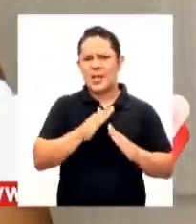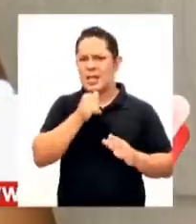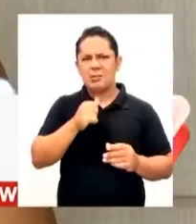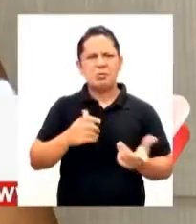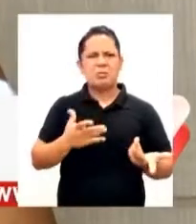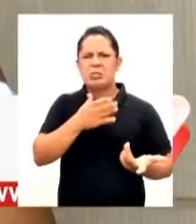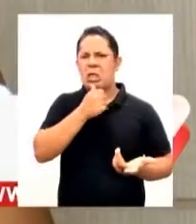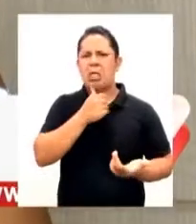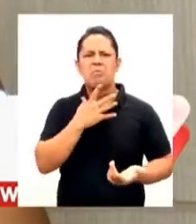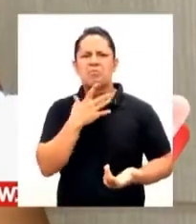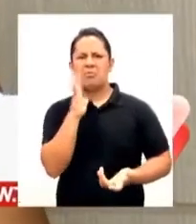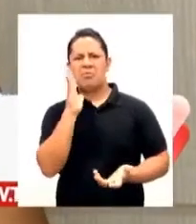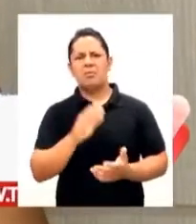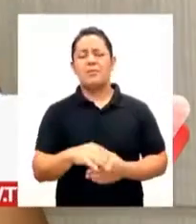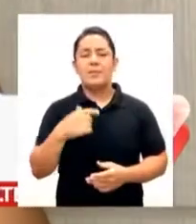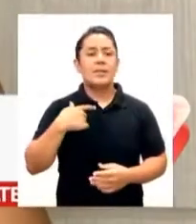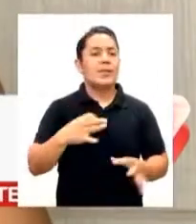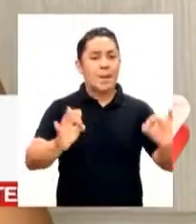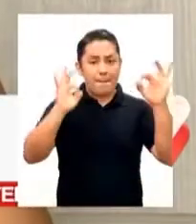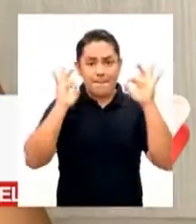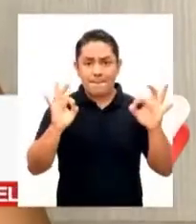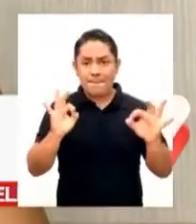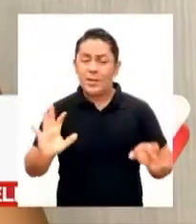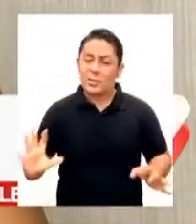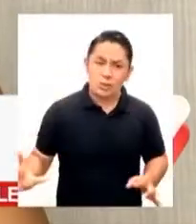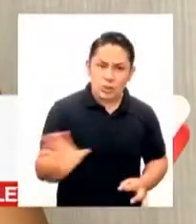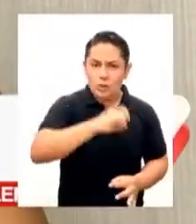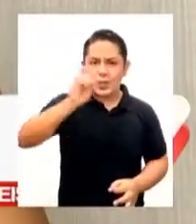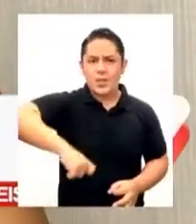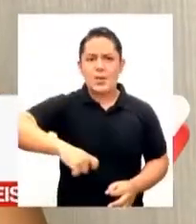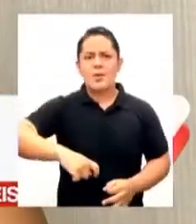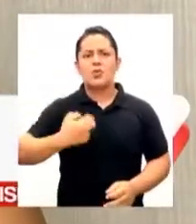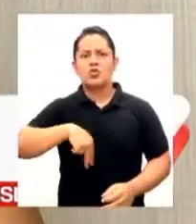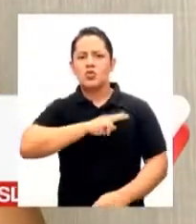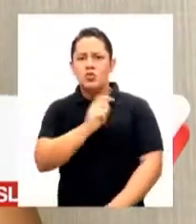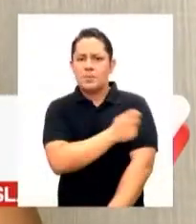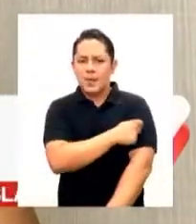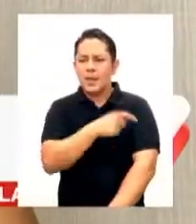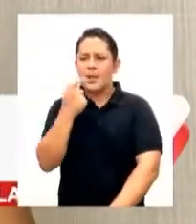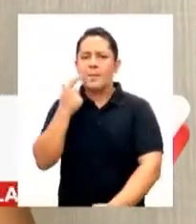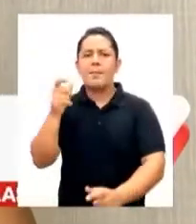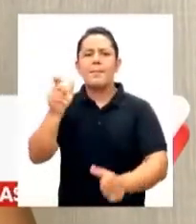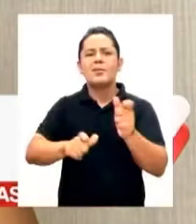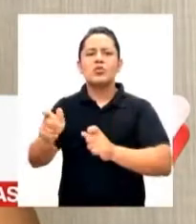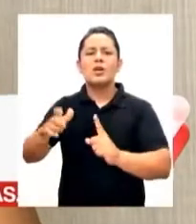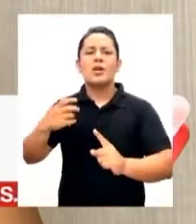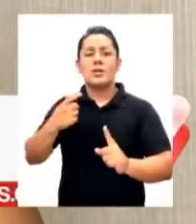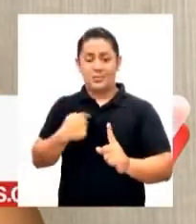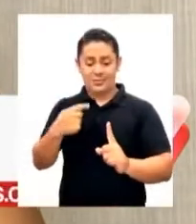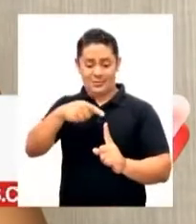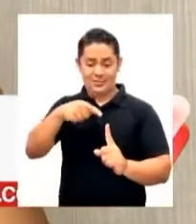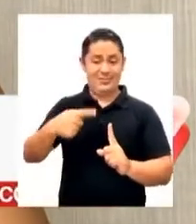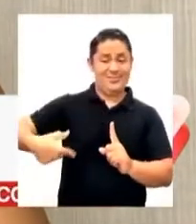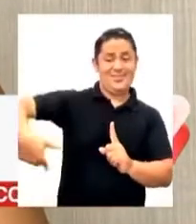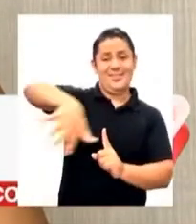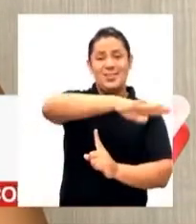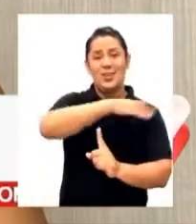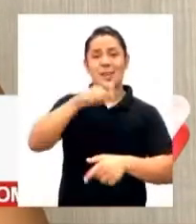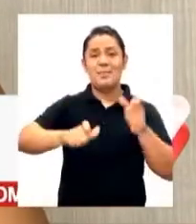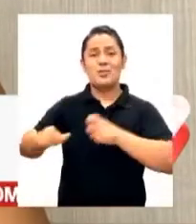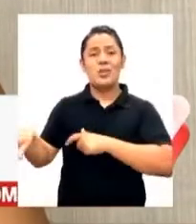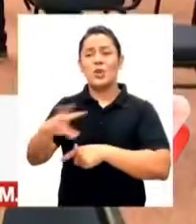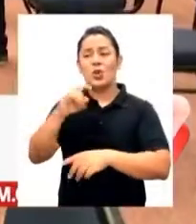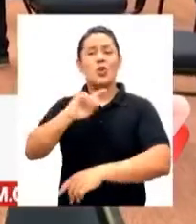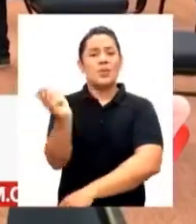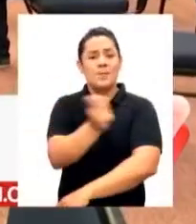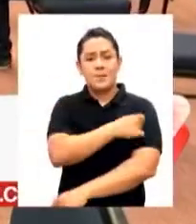excelente es un bueno para todo el mundo de justicia para comer chicos que el tanto para él como para las personas que nos rodean